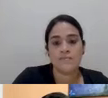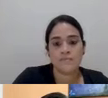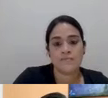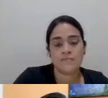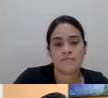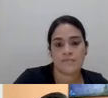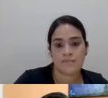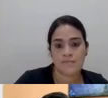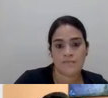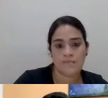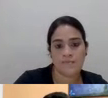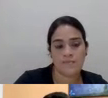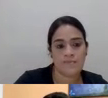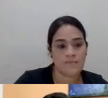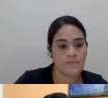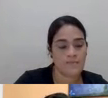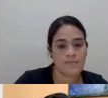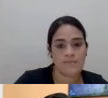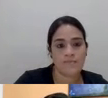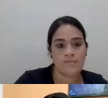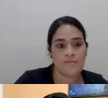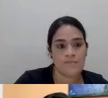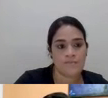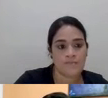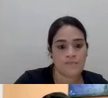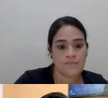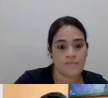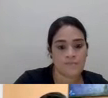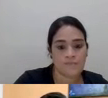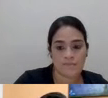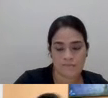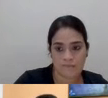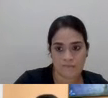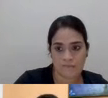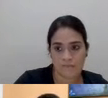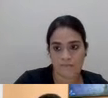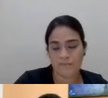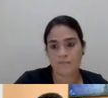Entonces, formación es la última. ¿Sí? Ustedes van a encontrarla al final.